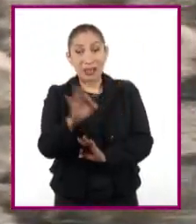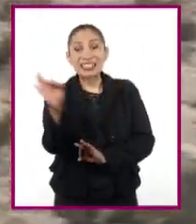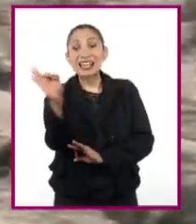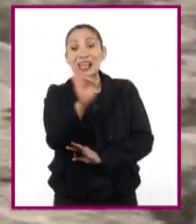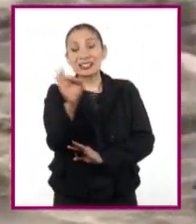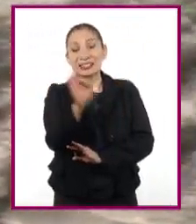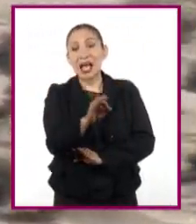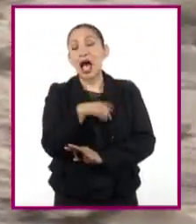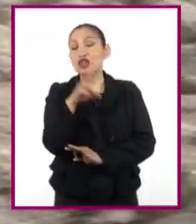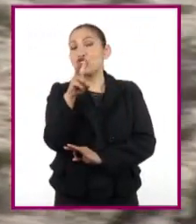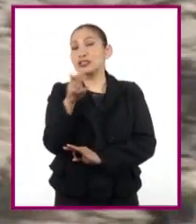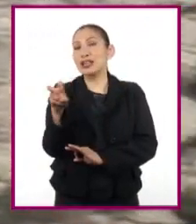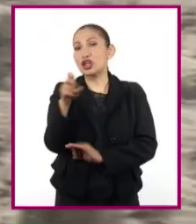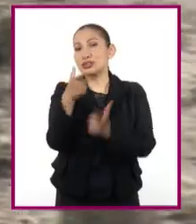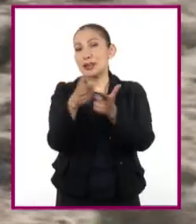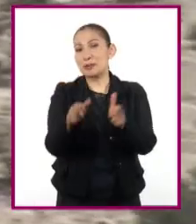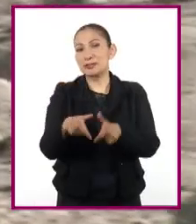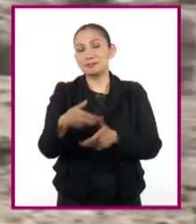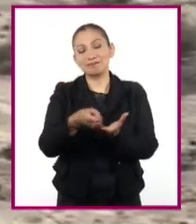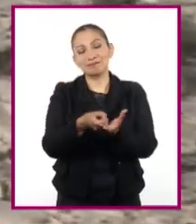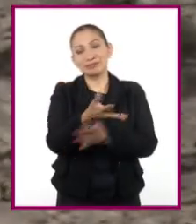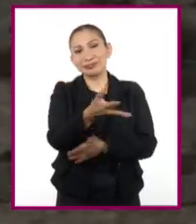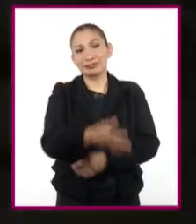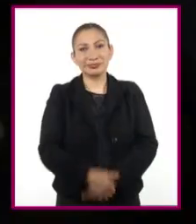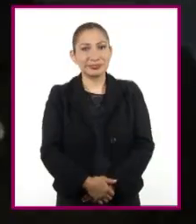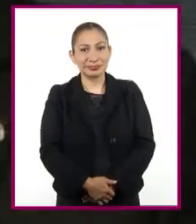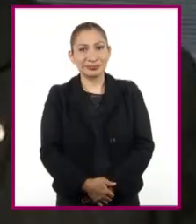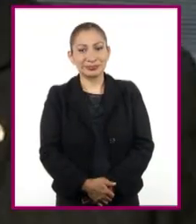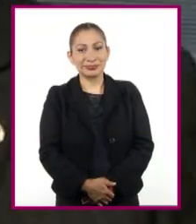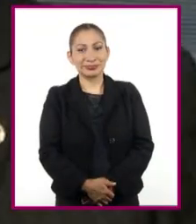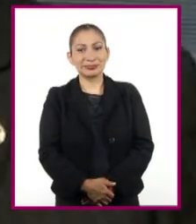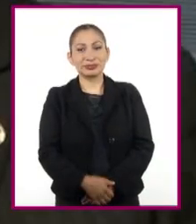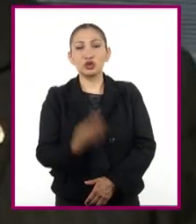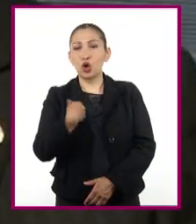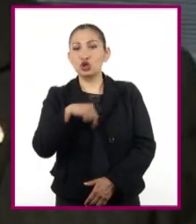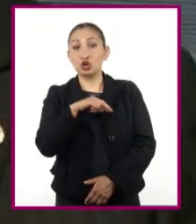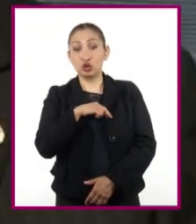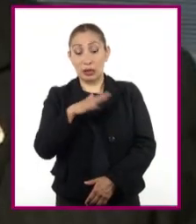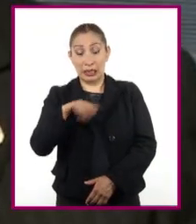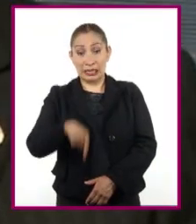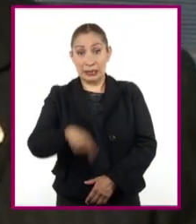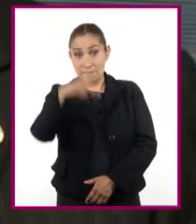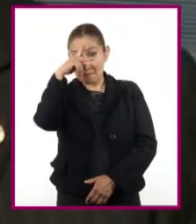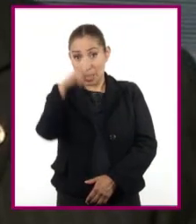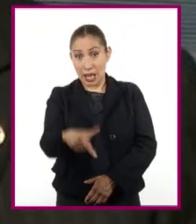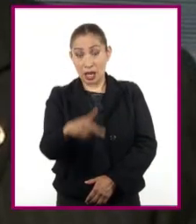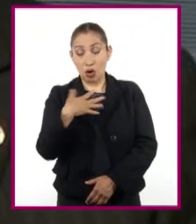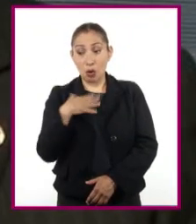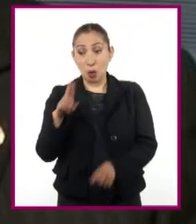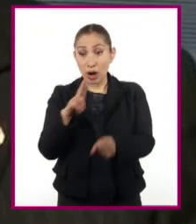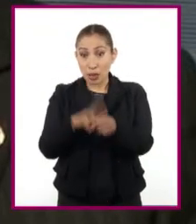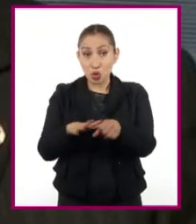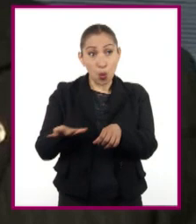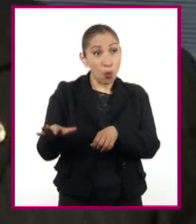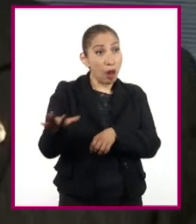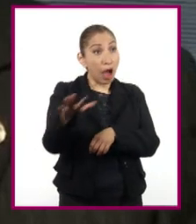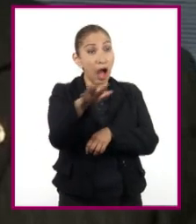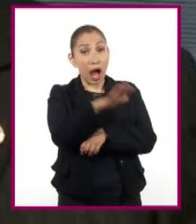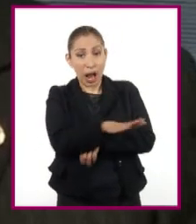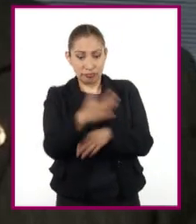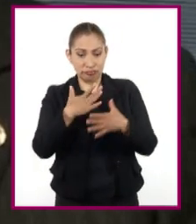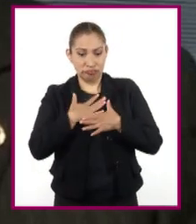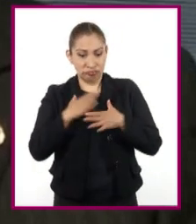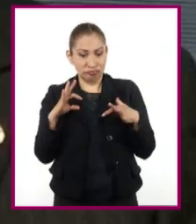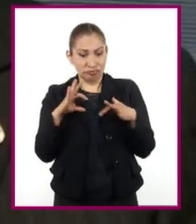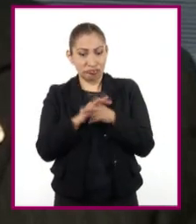posiblemente a unos 200 en libertad. Somos como país lo que son nuestros recursos naturales y